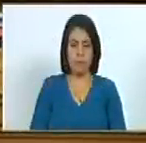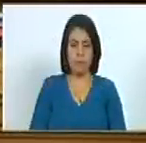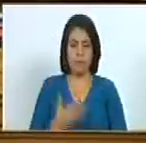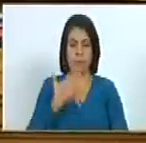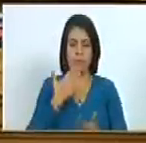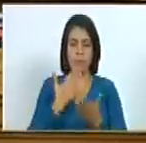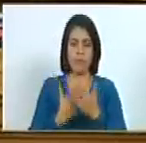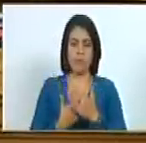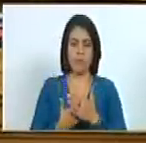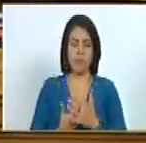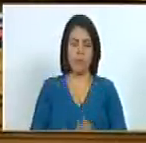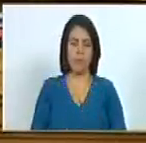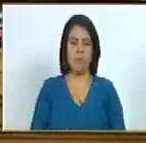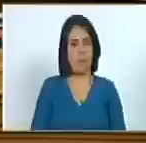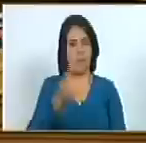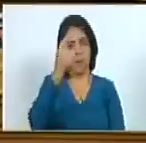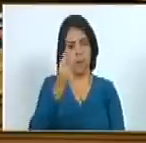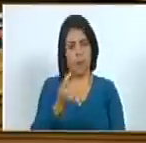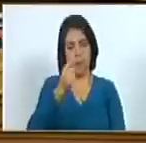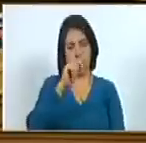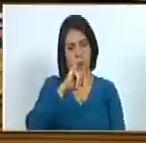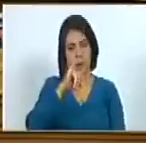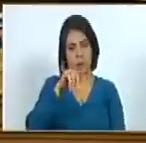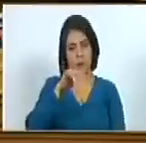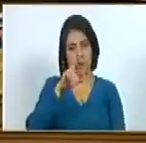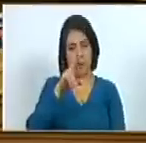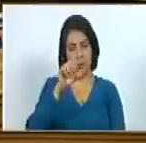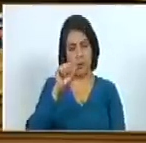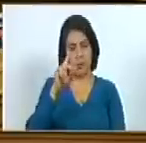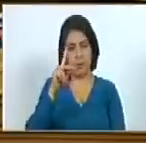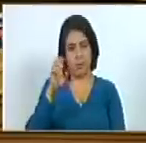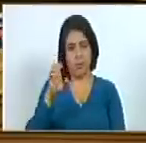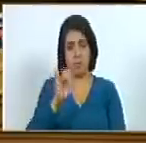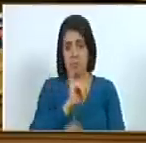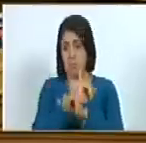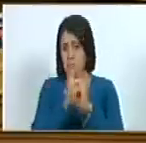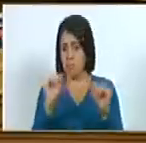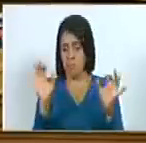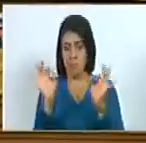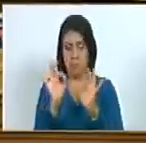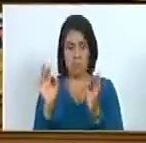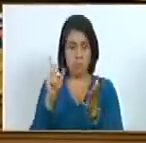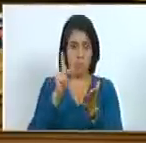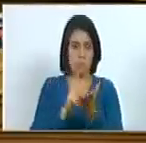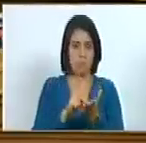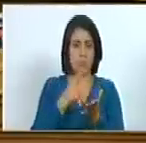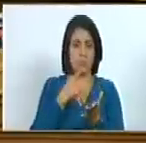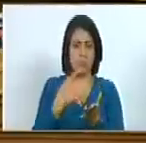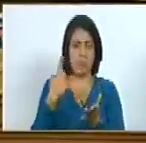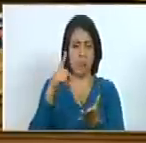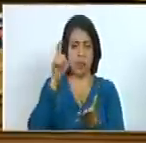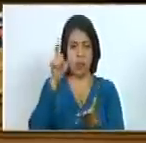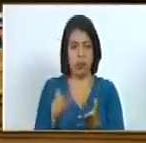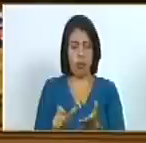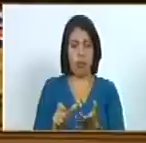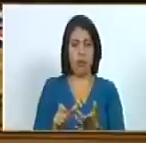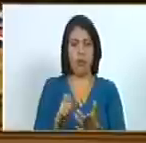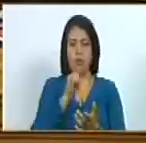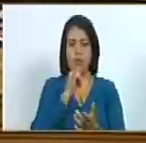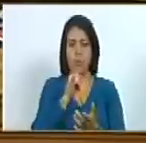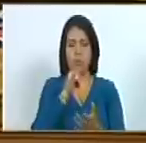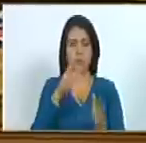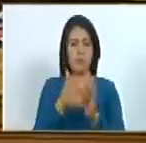Gracias, diputado Alessandrelo. No hay más nadie anotado en los derechos de palabra. Punto de